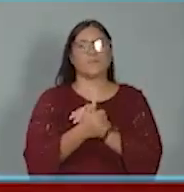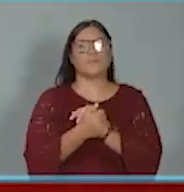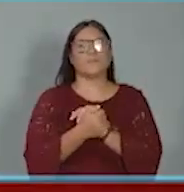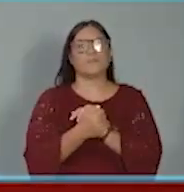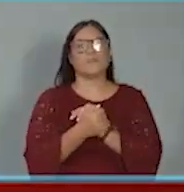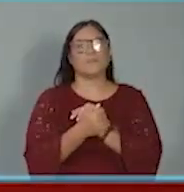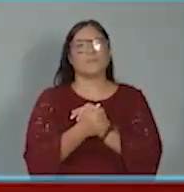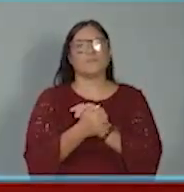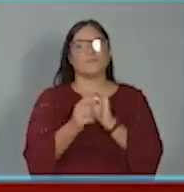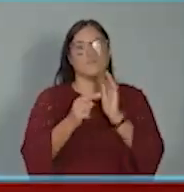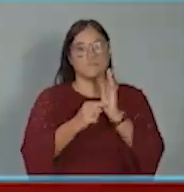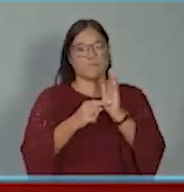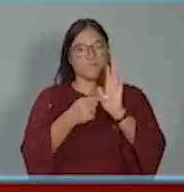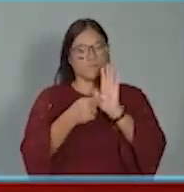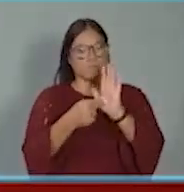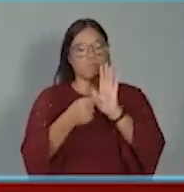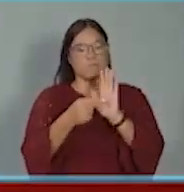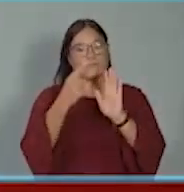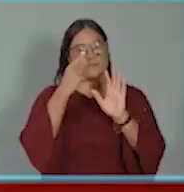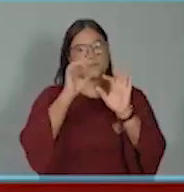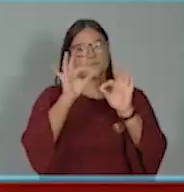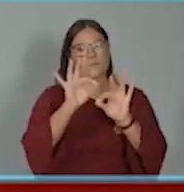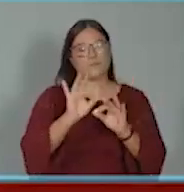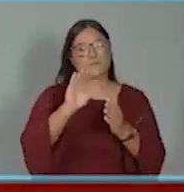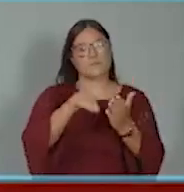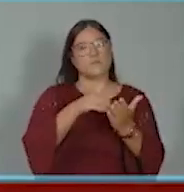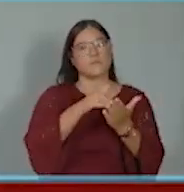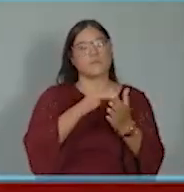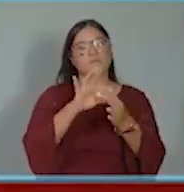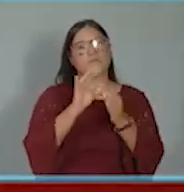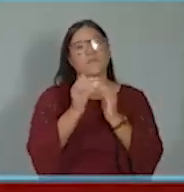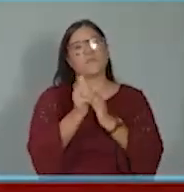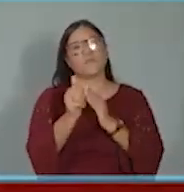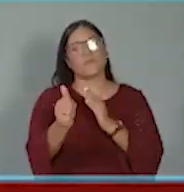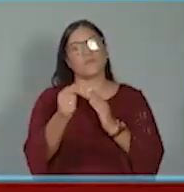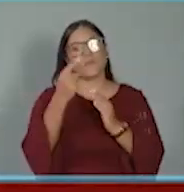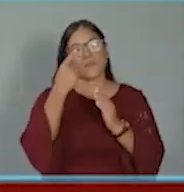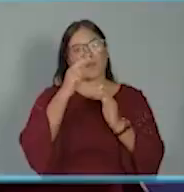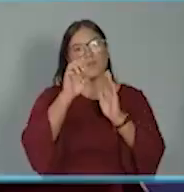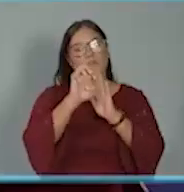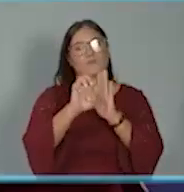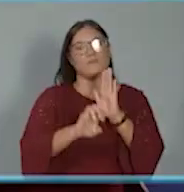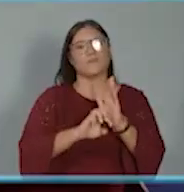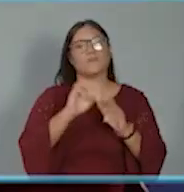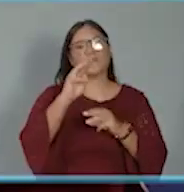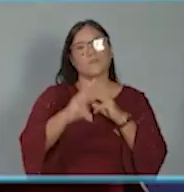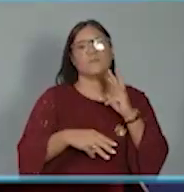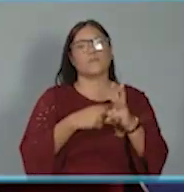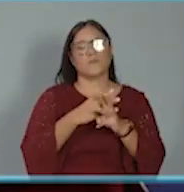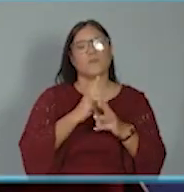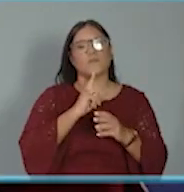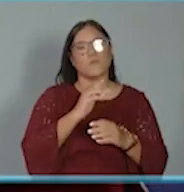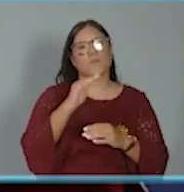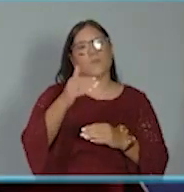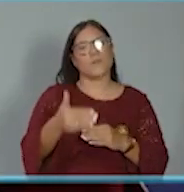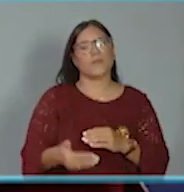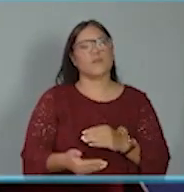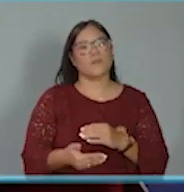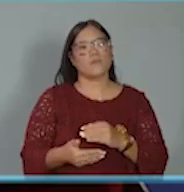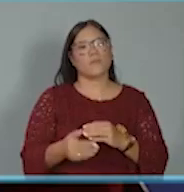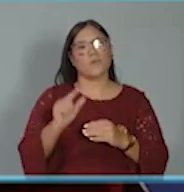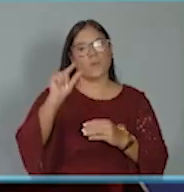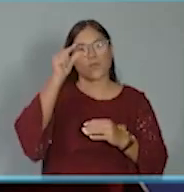también a raíz de esa presentación y a formar parte de los centros de capacitación de estadística a nivel mundial fuimos invitados por